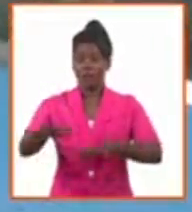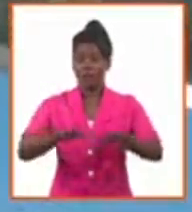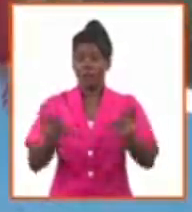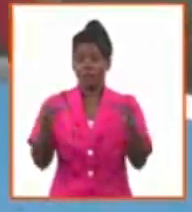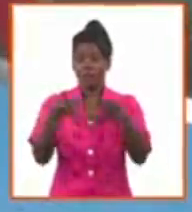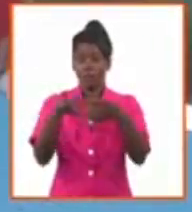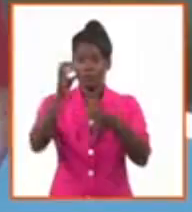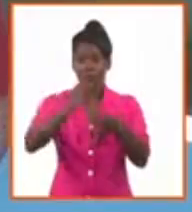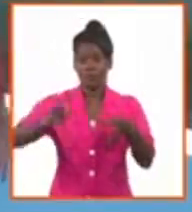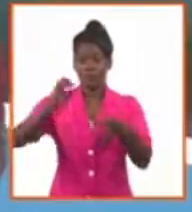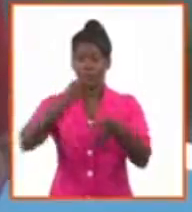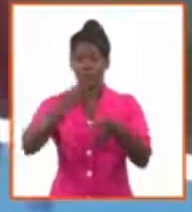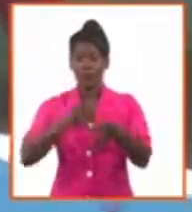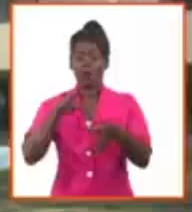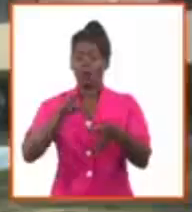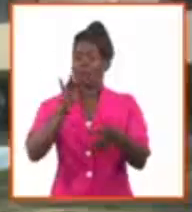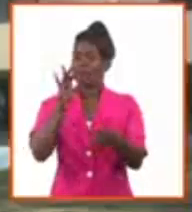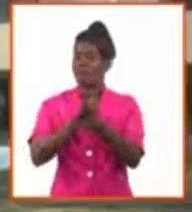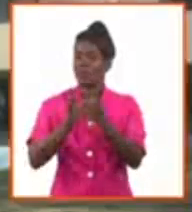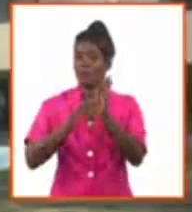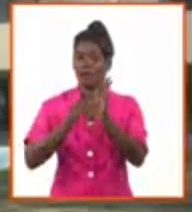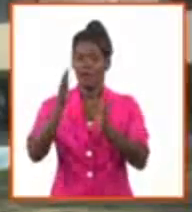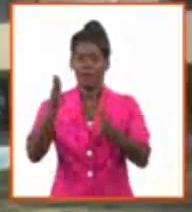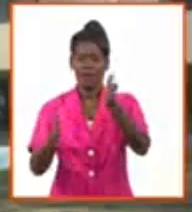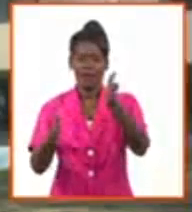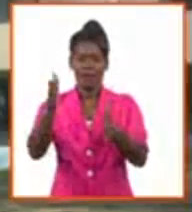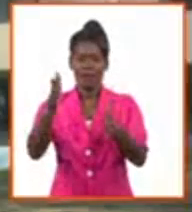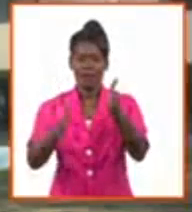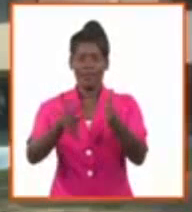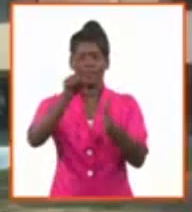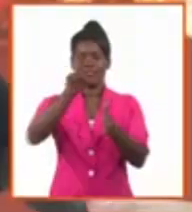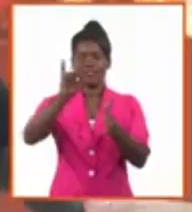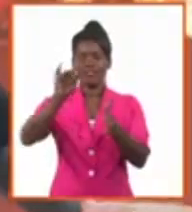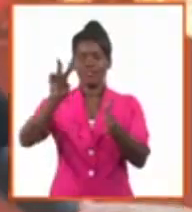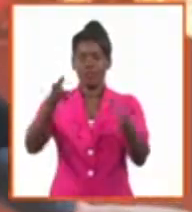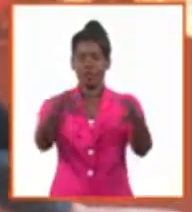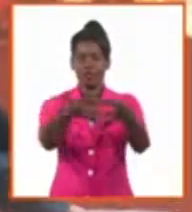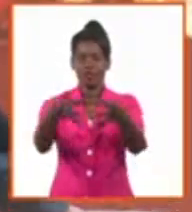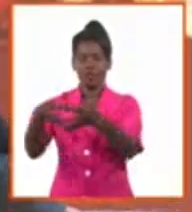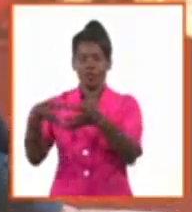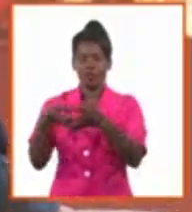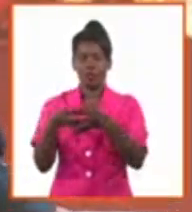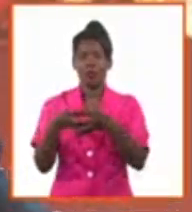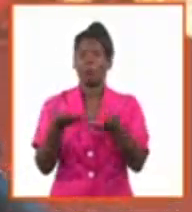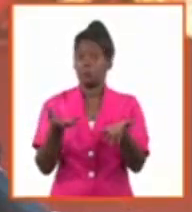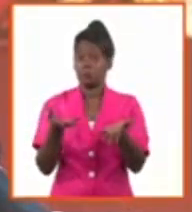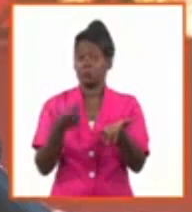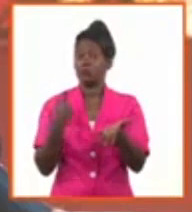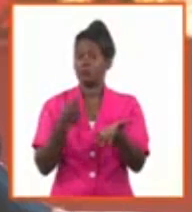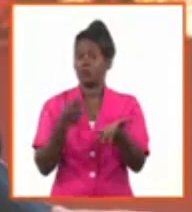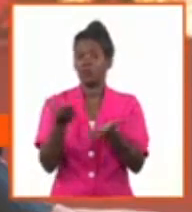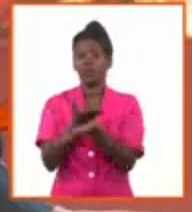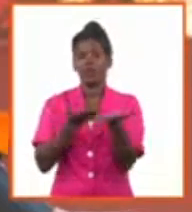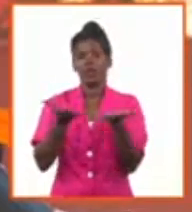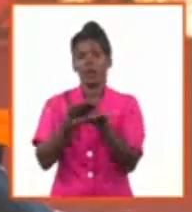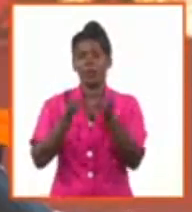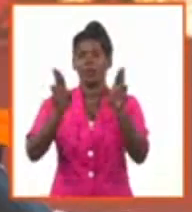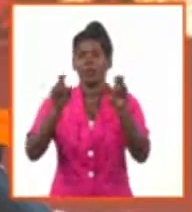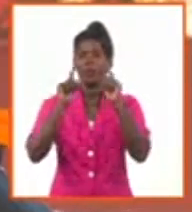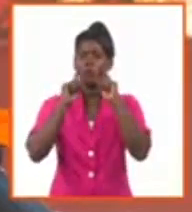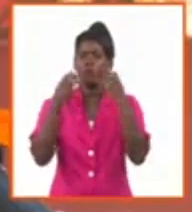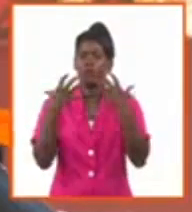más antigua de Cuba se desarrolla este mes en las 162 brigadas. Hay temas medulares que debemos